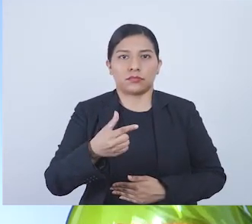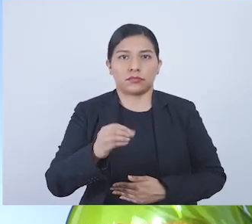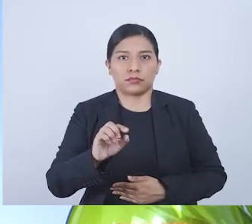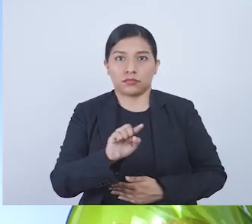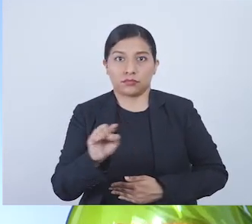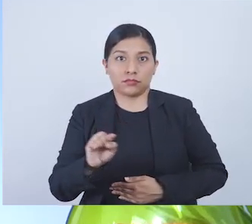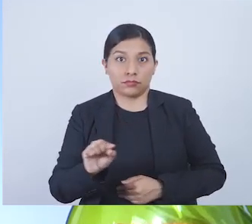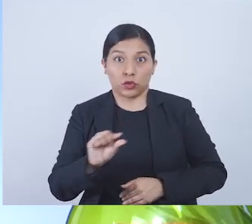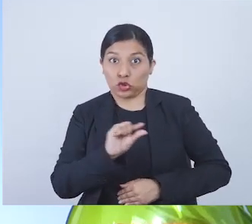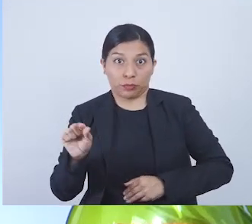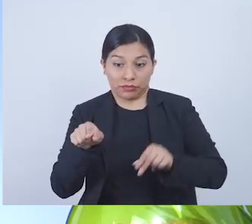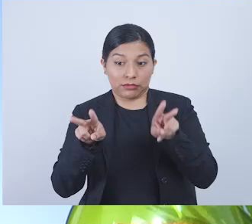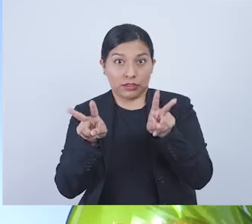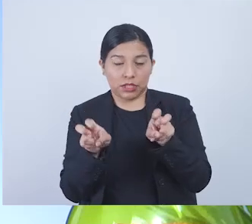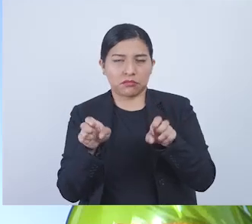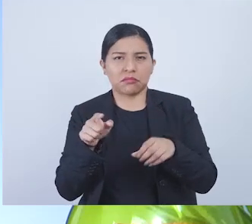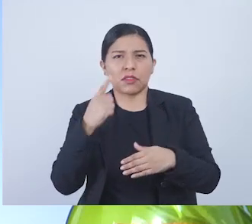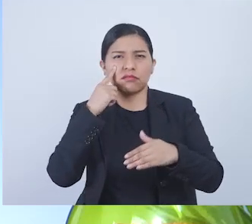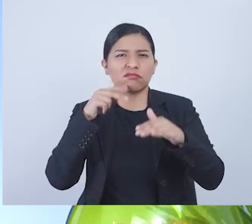que permitirá